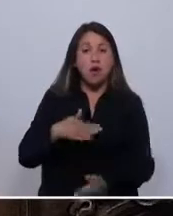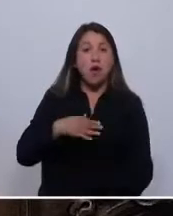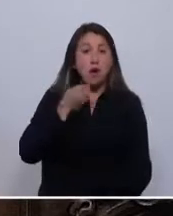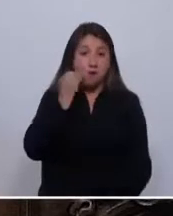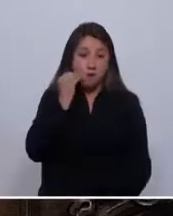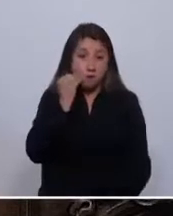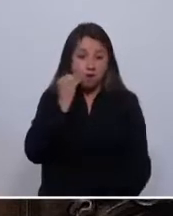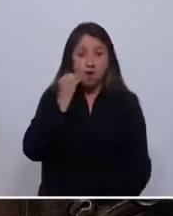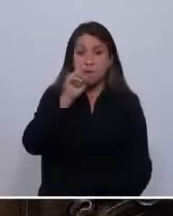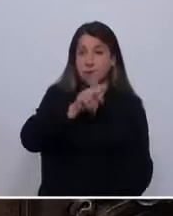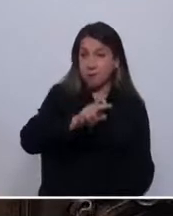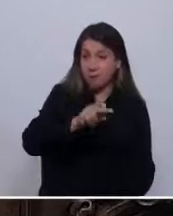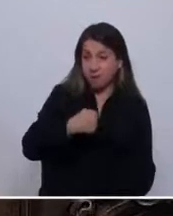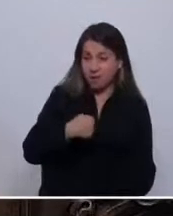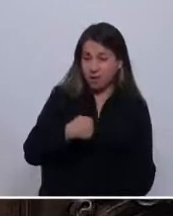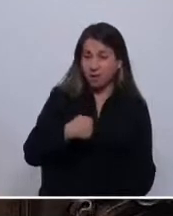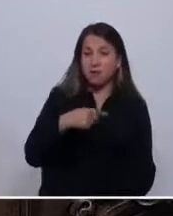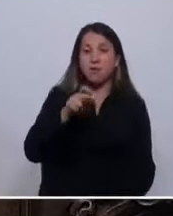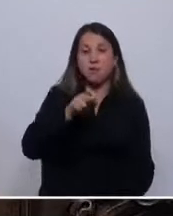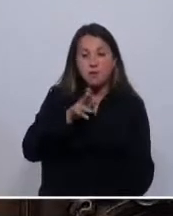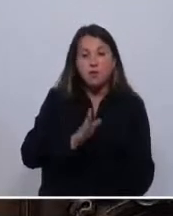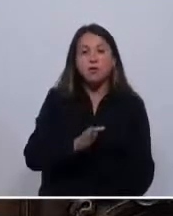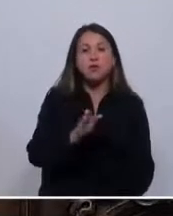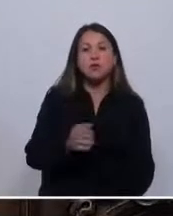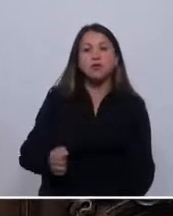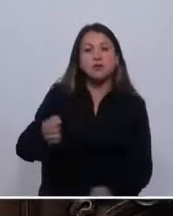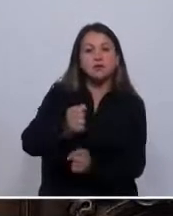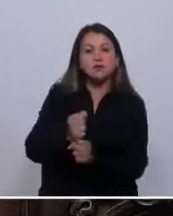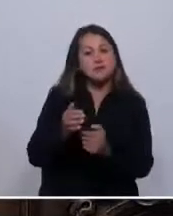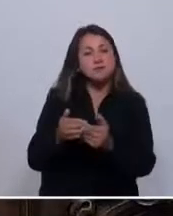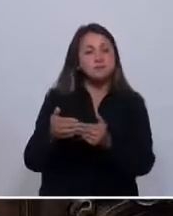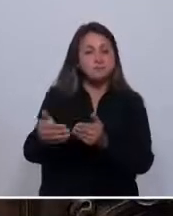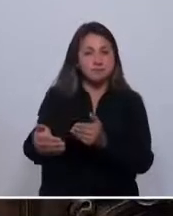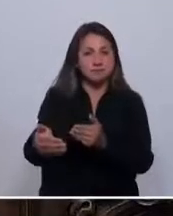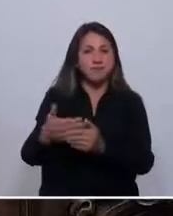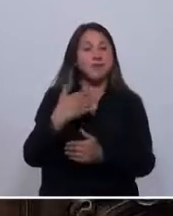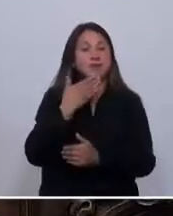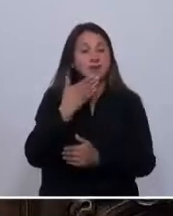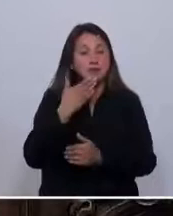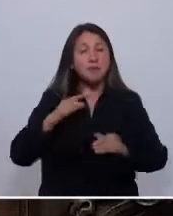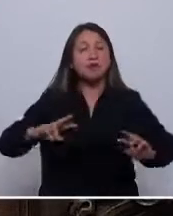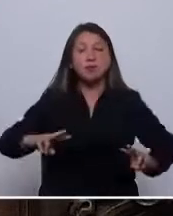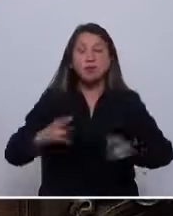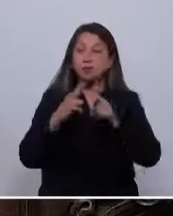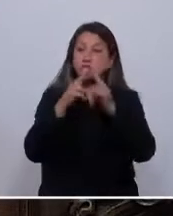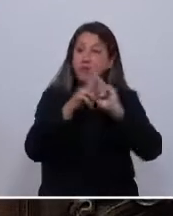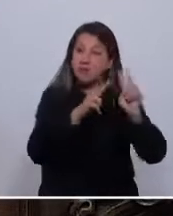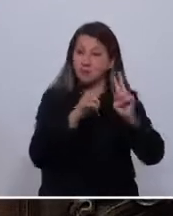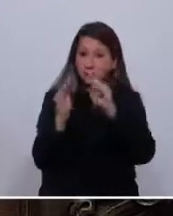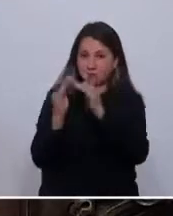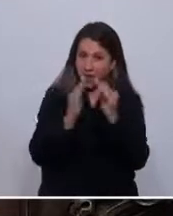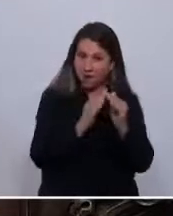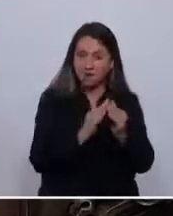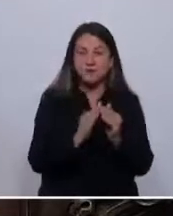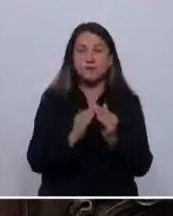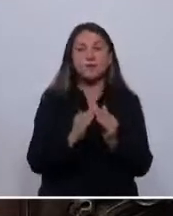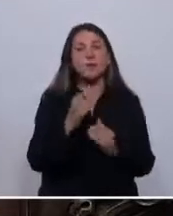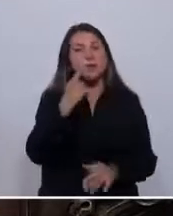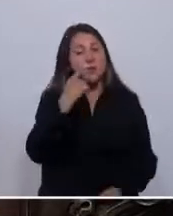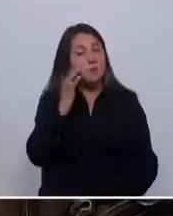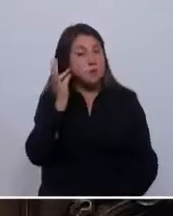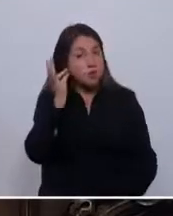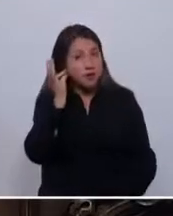mi padre Aníbal continuó su legado, también constructor de casas, que junto a hombres y